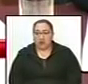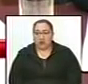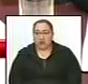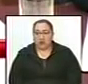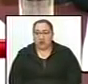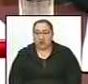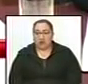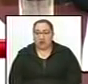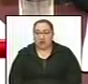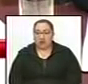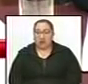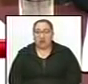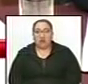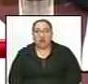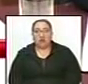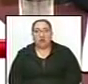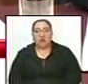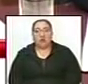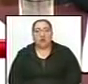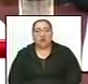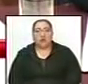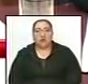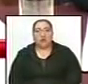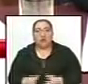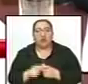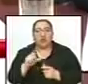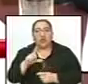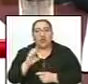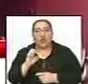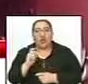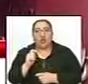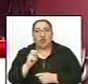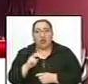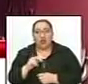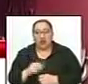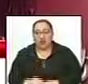aclararles. Sigue en la palabra la congresista Úrsula Letona.